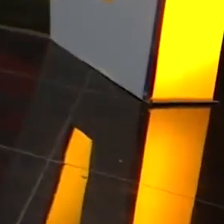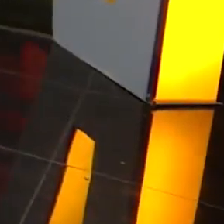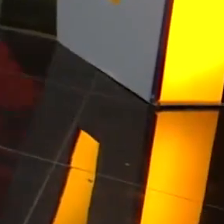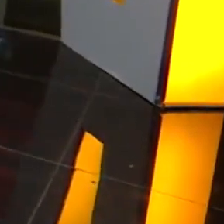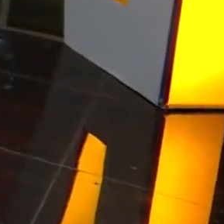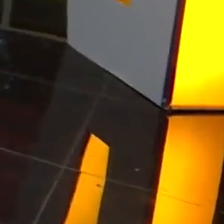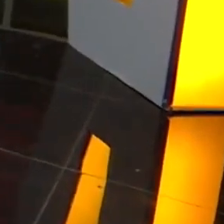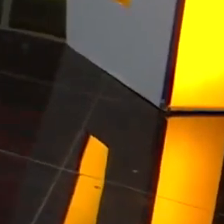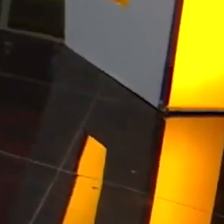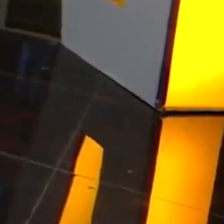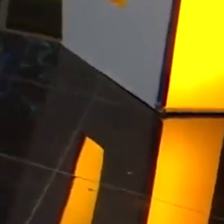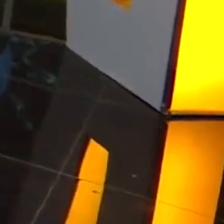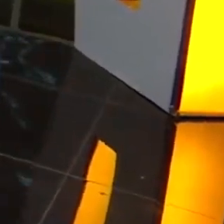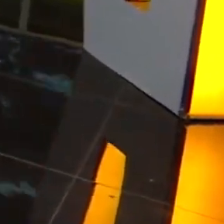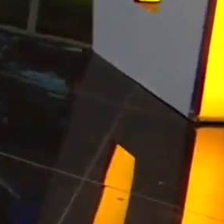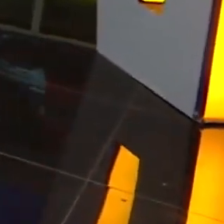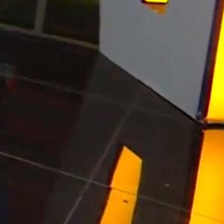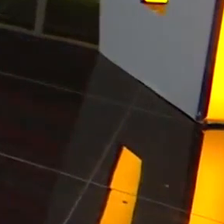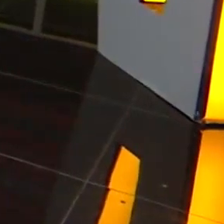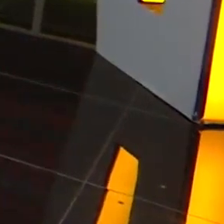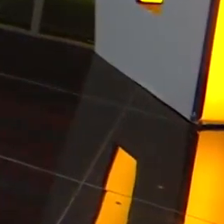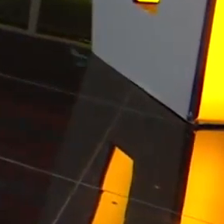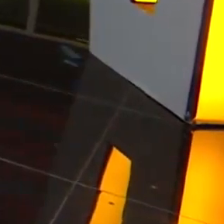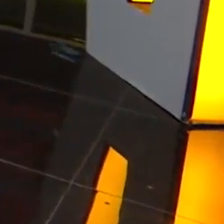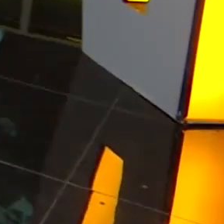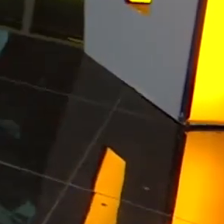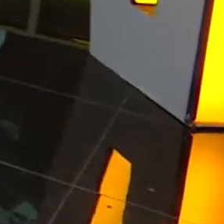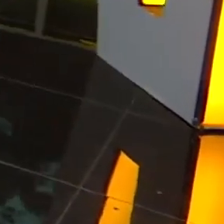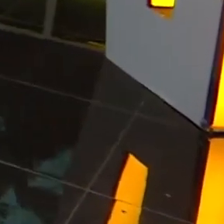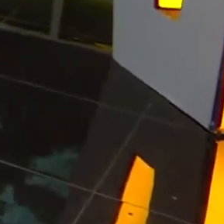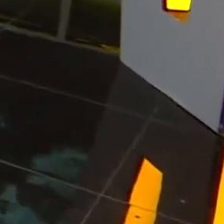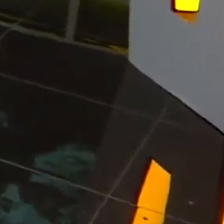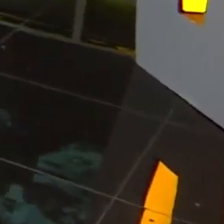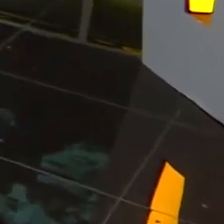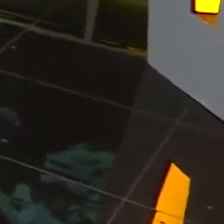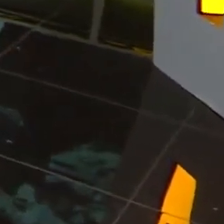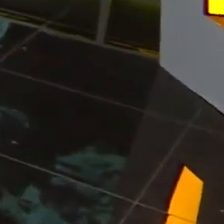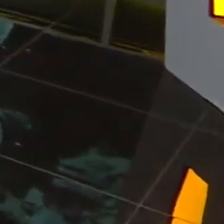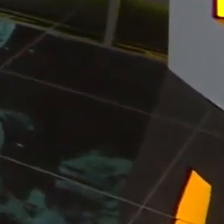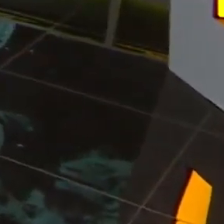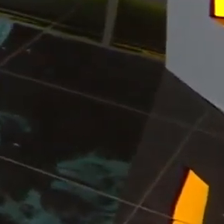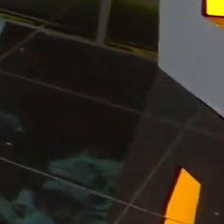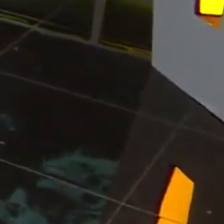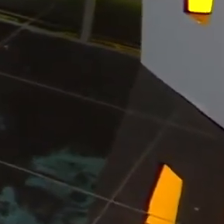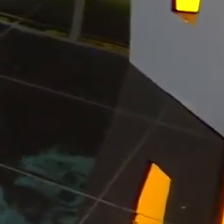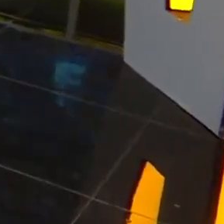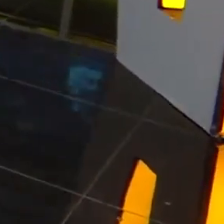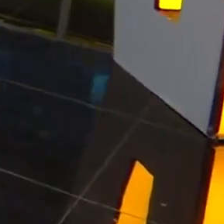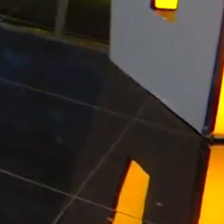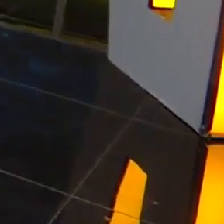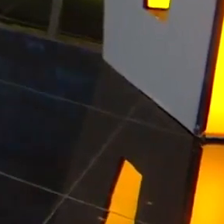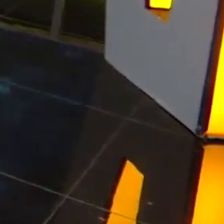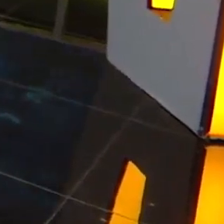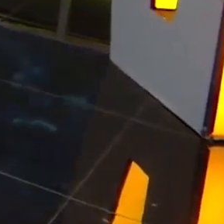Y si me perdonan un poco, voy a hablar en primera persona de lo que fue la experiencia de realizar este safari minero, pero ¿por qué